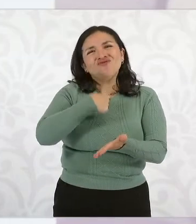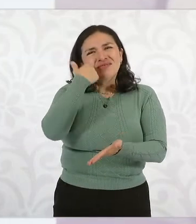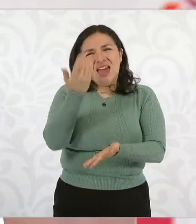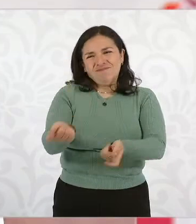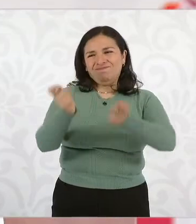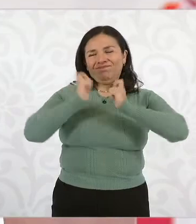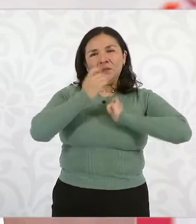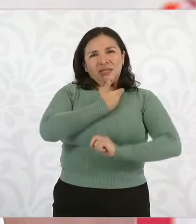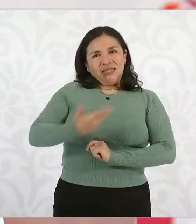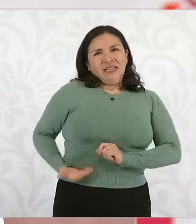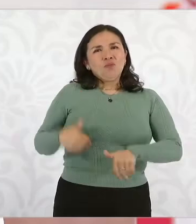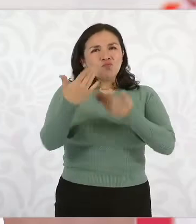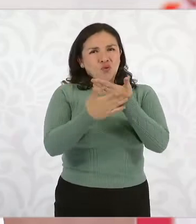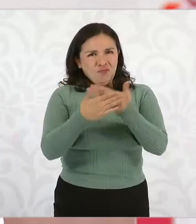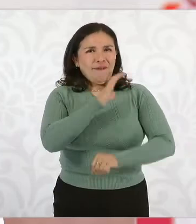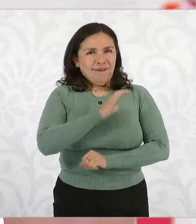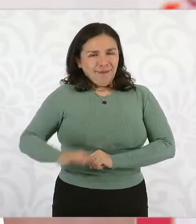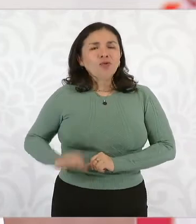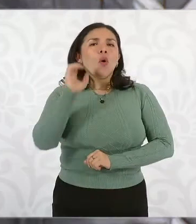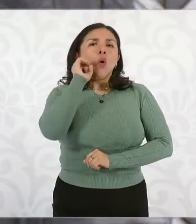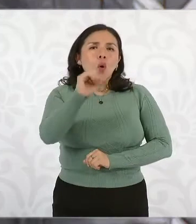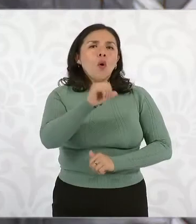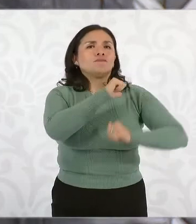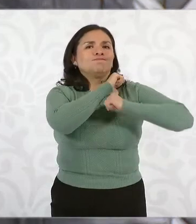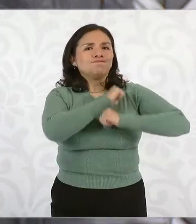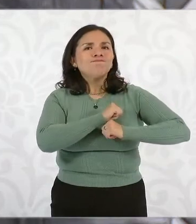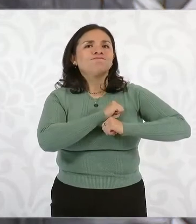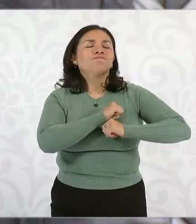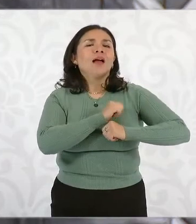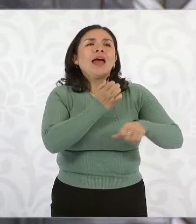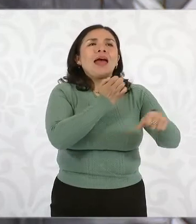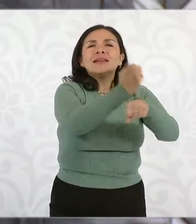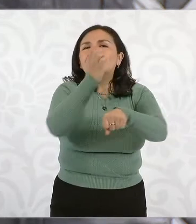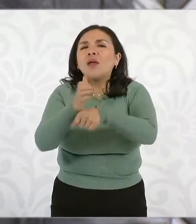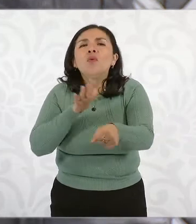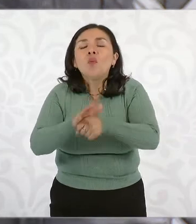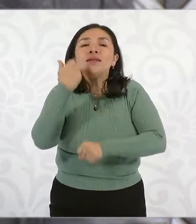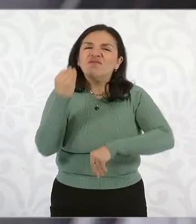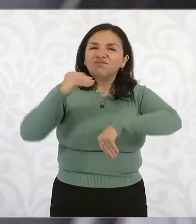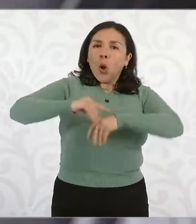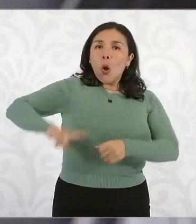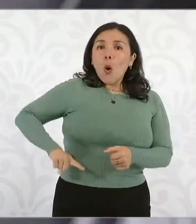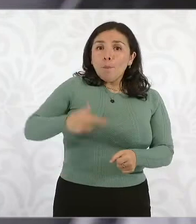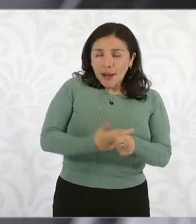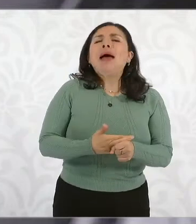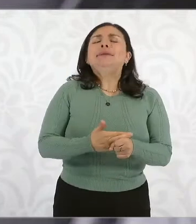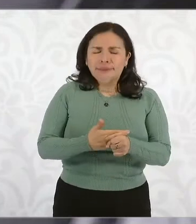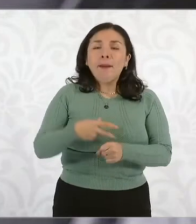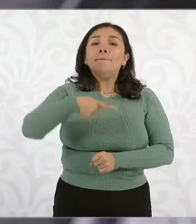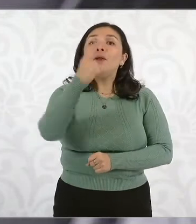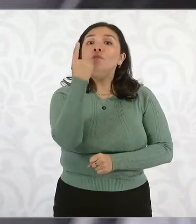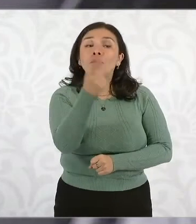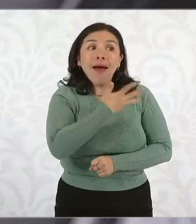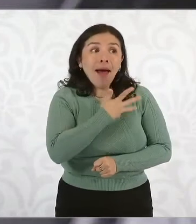presidenta, presidente o titular del Ejecutivo de alguna entidad de la República, deben renunciar a